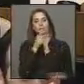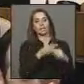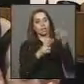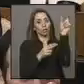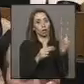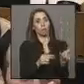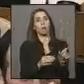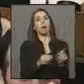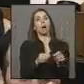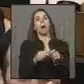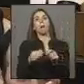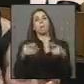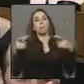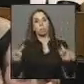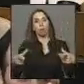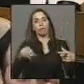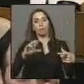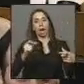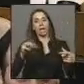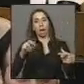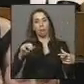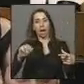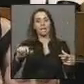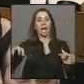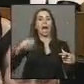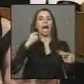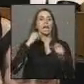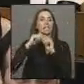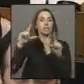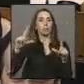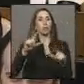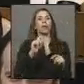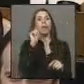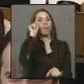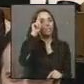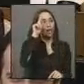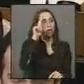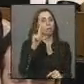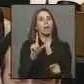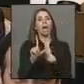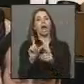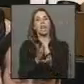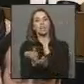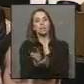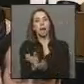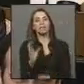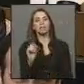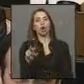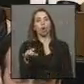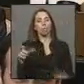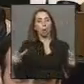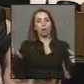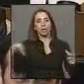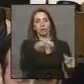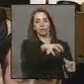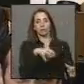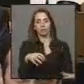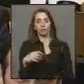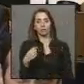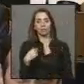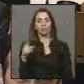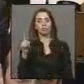dijera que la provincia de Marga está compuesta de las comunas de Quilpué, Villa Alemana, Limache y Olmué. Pero yo